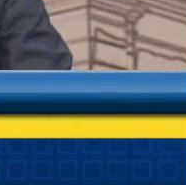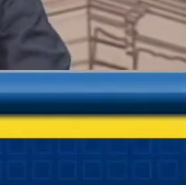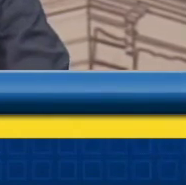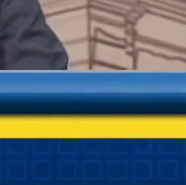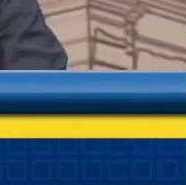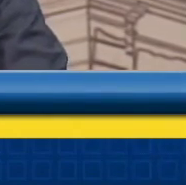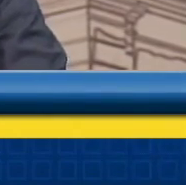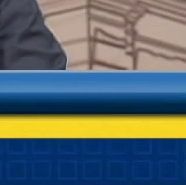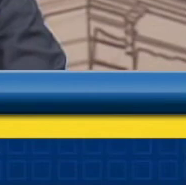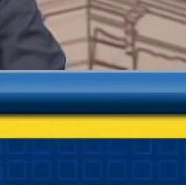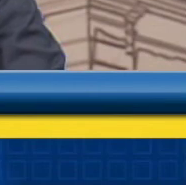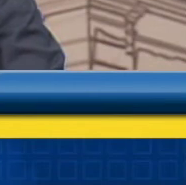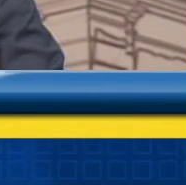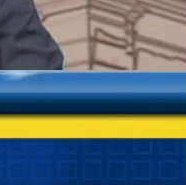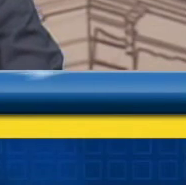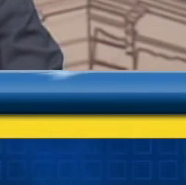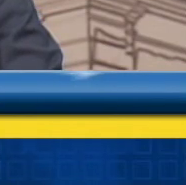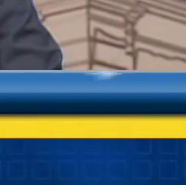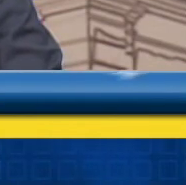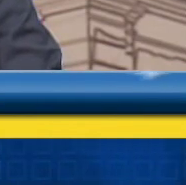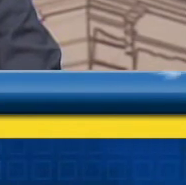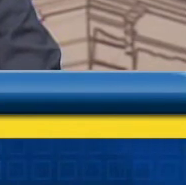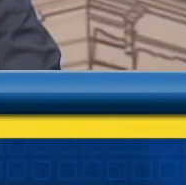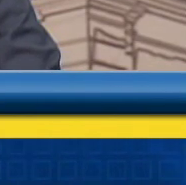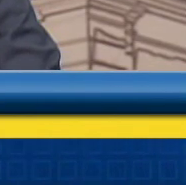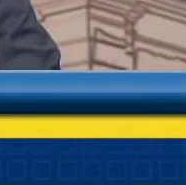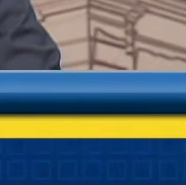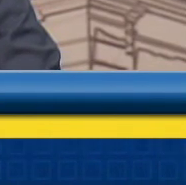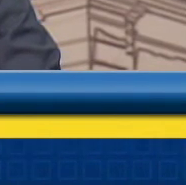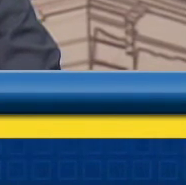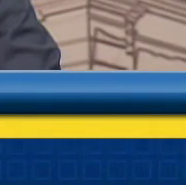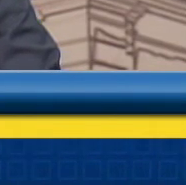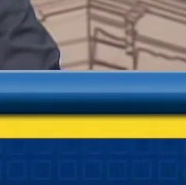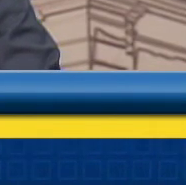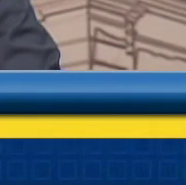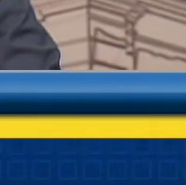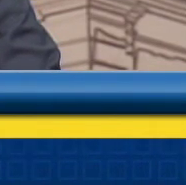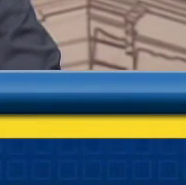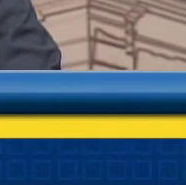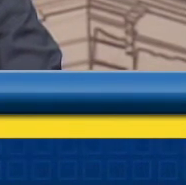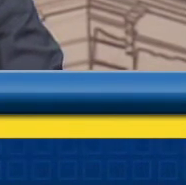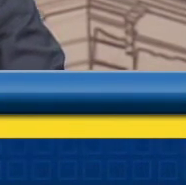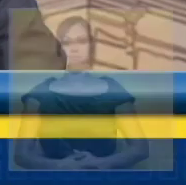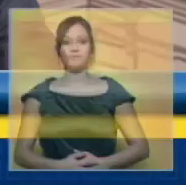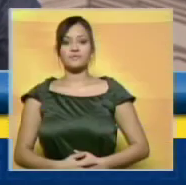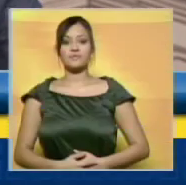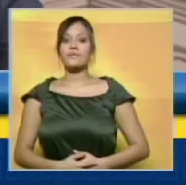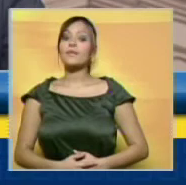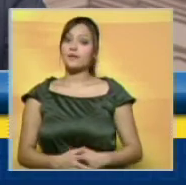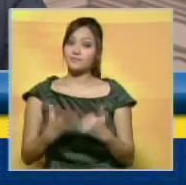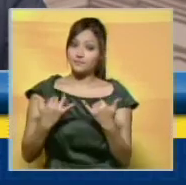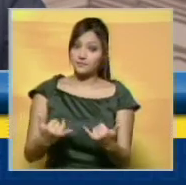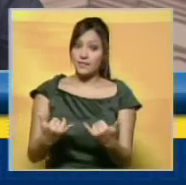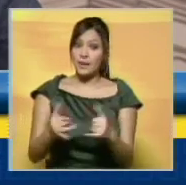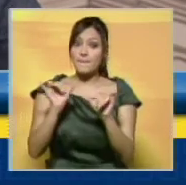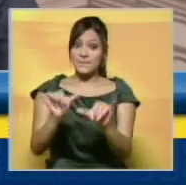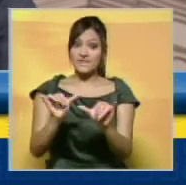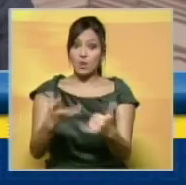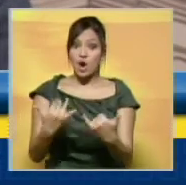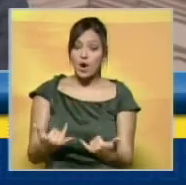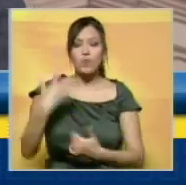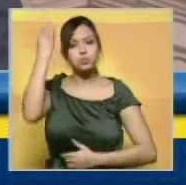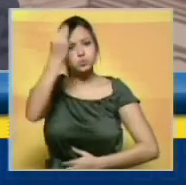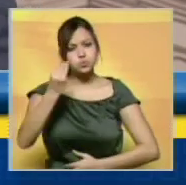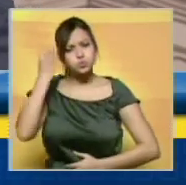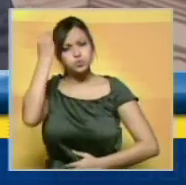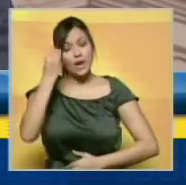la programación y ver de qué manera hacemos que ésta se acomode y al mismo tiempo estamos